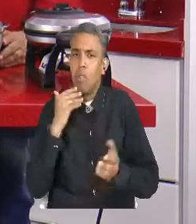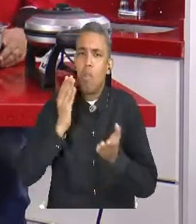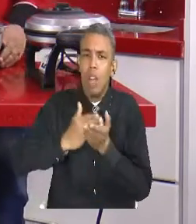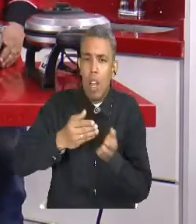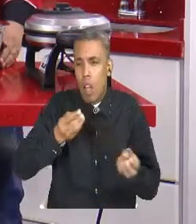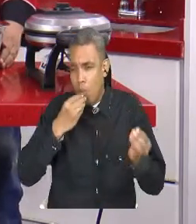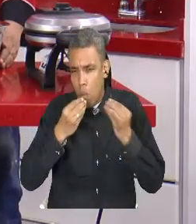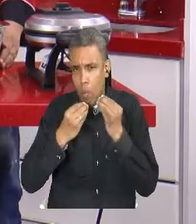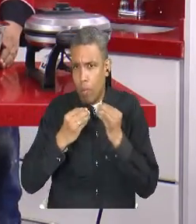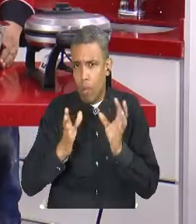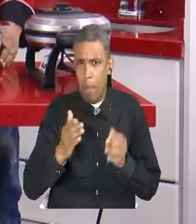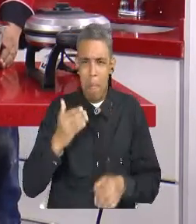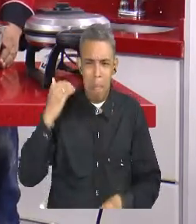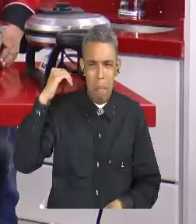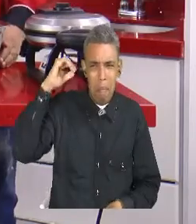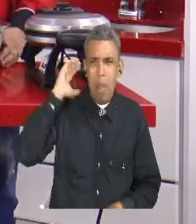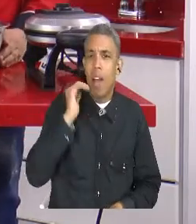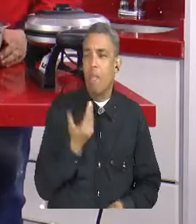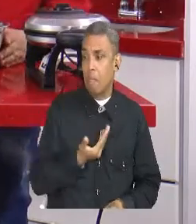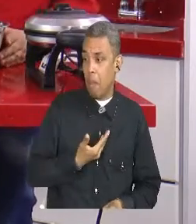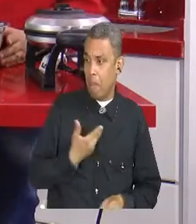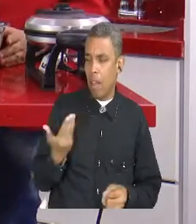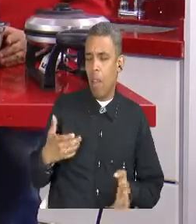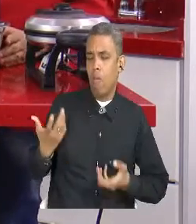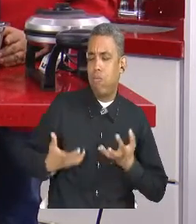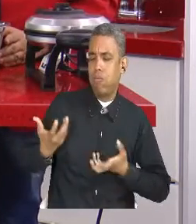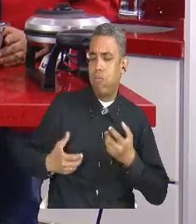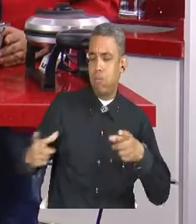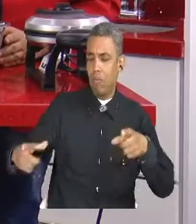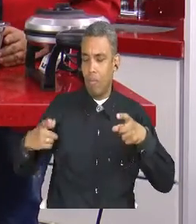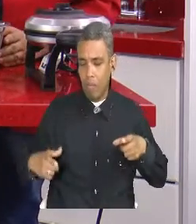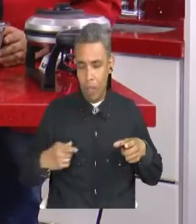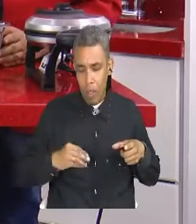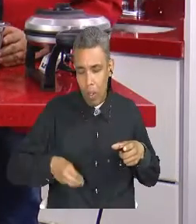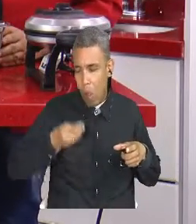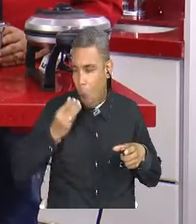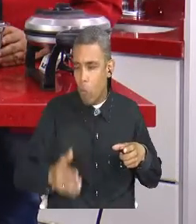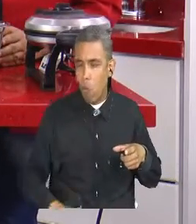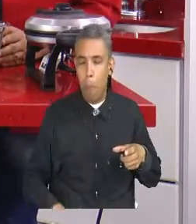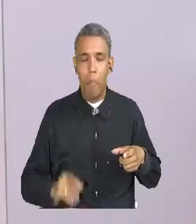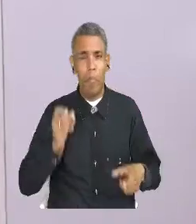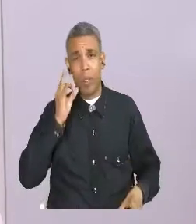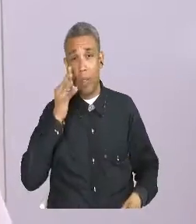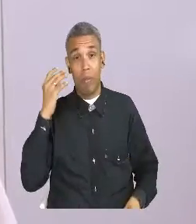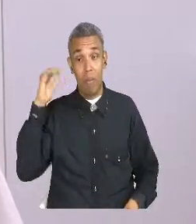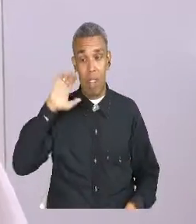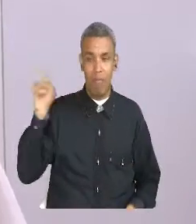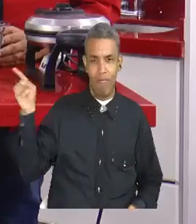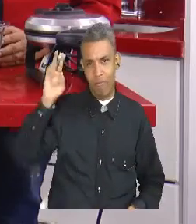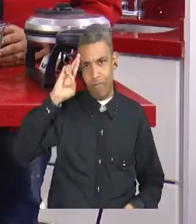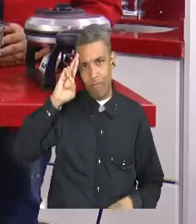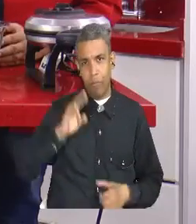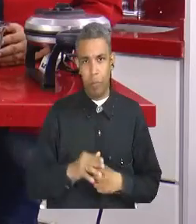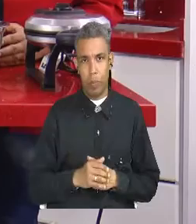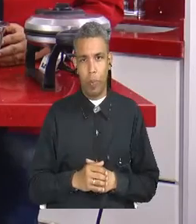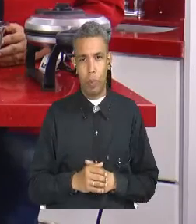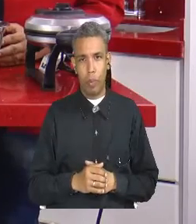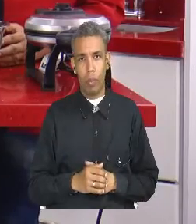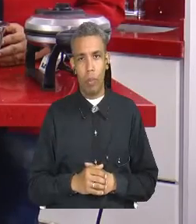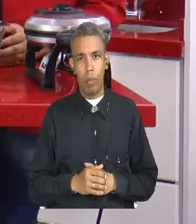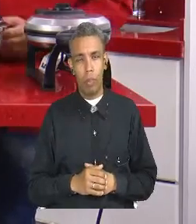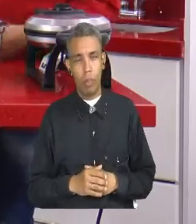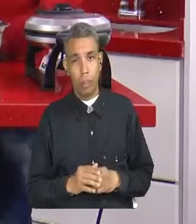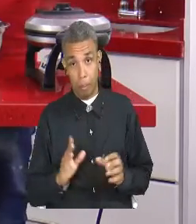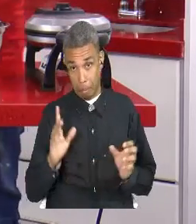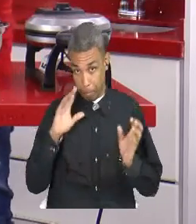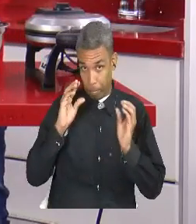Ella sabe que las pastas de ella son inigualables. Bueno, Wilson, ¿qué estás haciendo en bueno, este momento? Bueno, aquí voy a agregar las dos tacitas de leche, ¿sí?